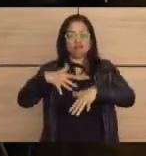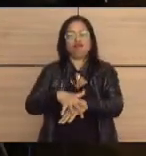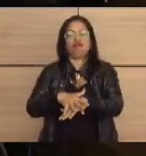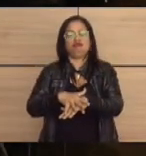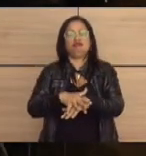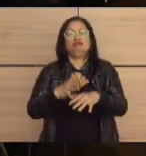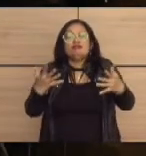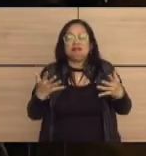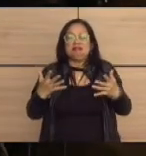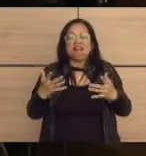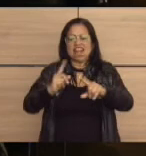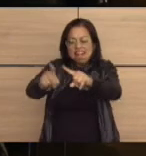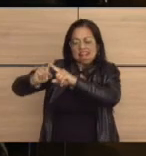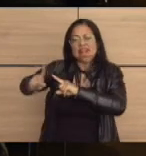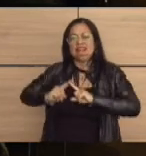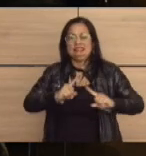y hay unos